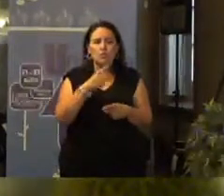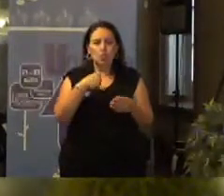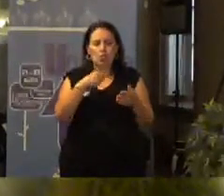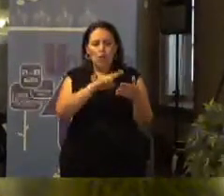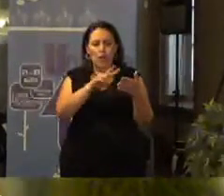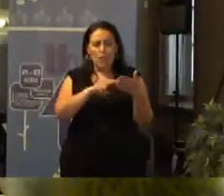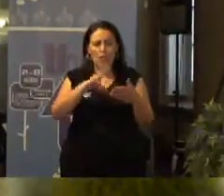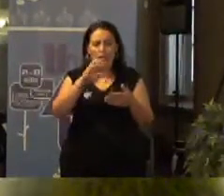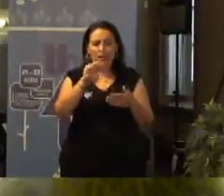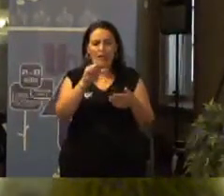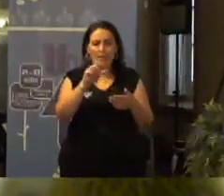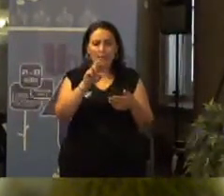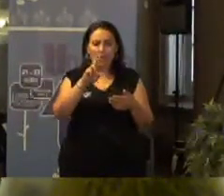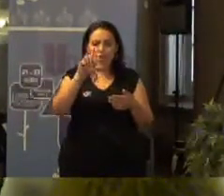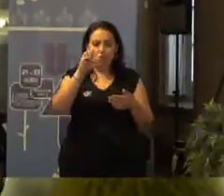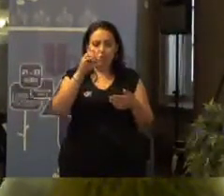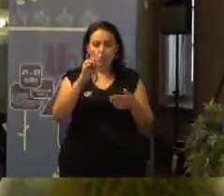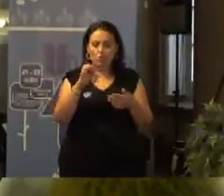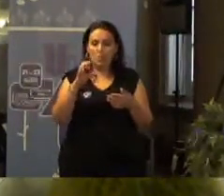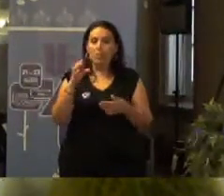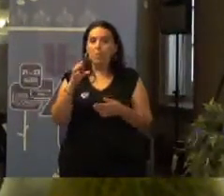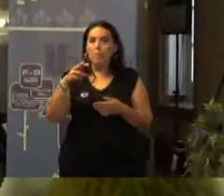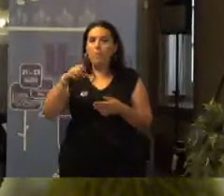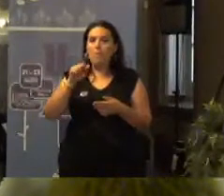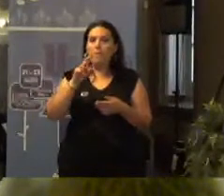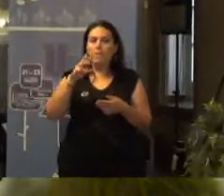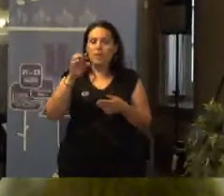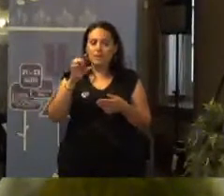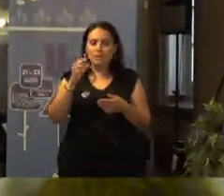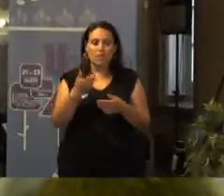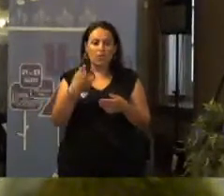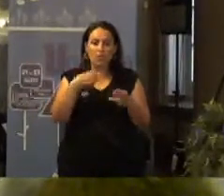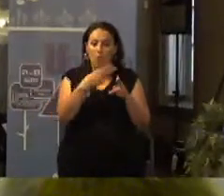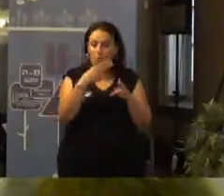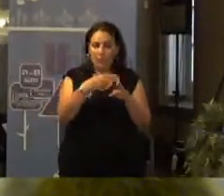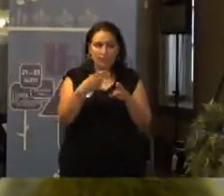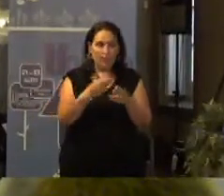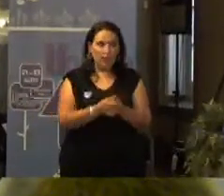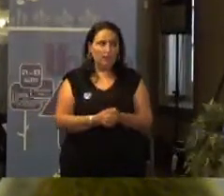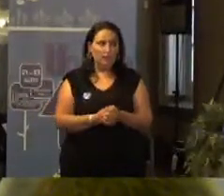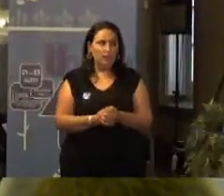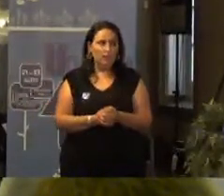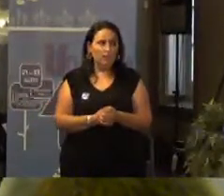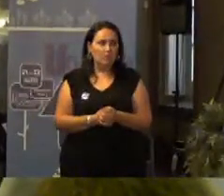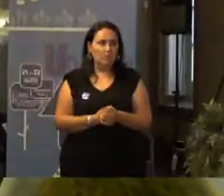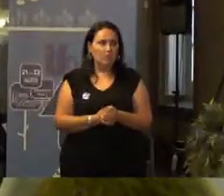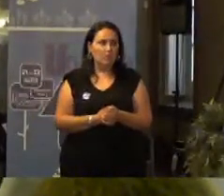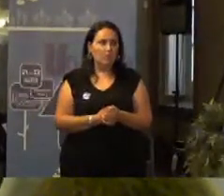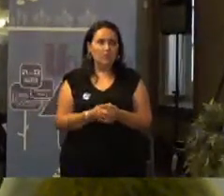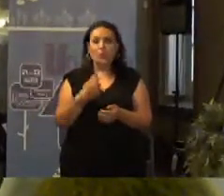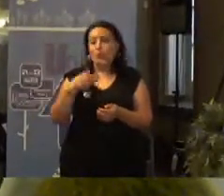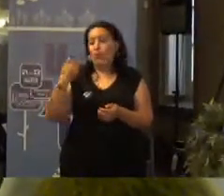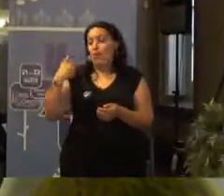Marx a política, foron proféticas, non? Se non fixese algo de caso